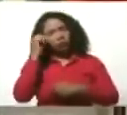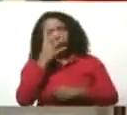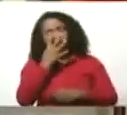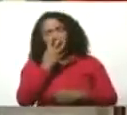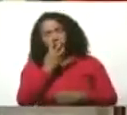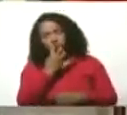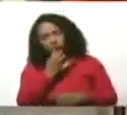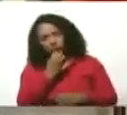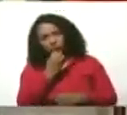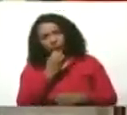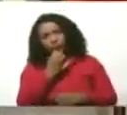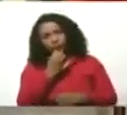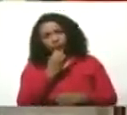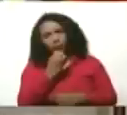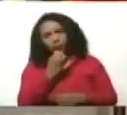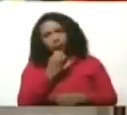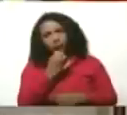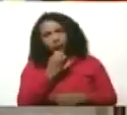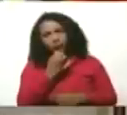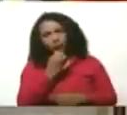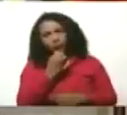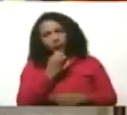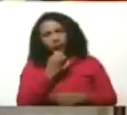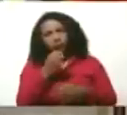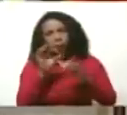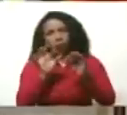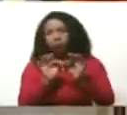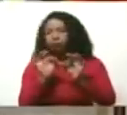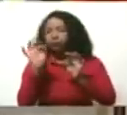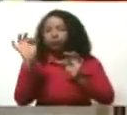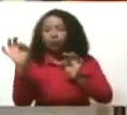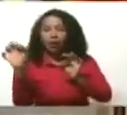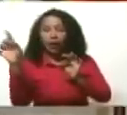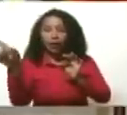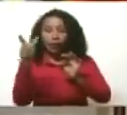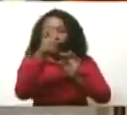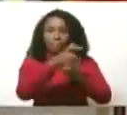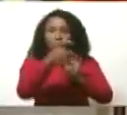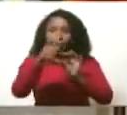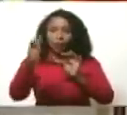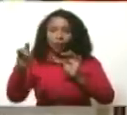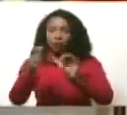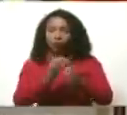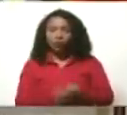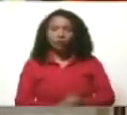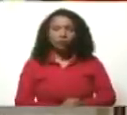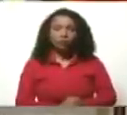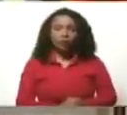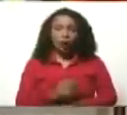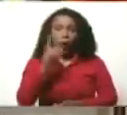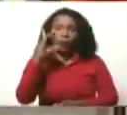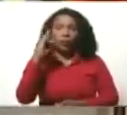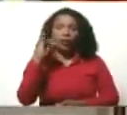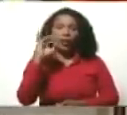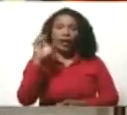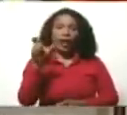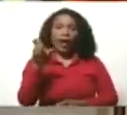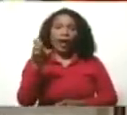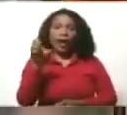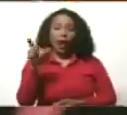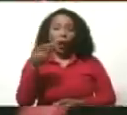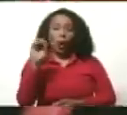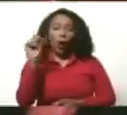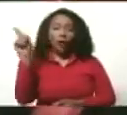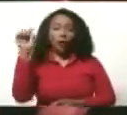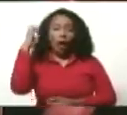tristemente célebre propina que dio este sujeto, Diego Salazar Carreño,